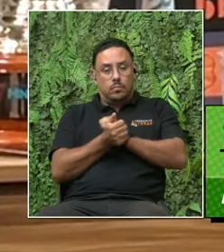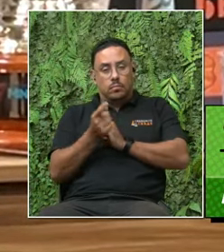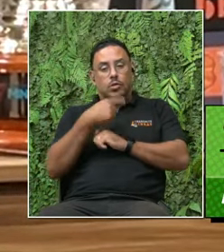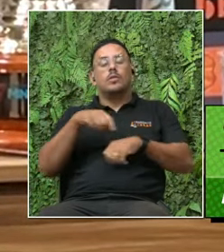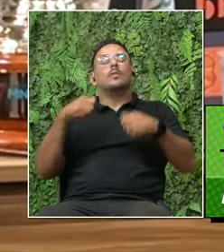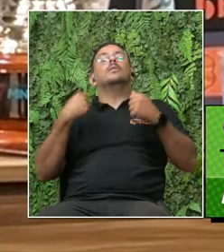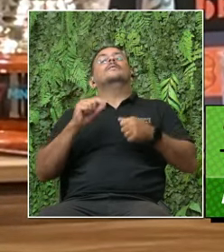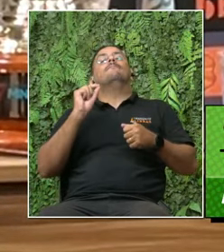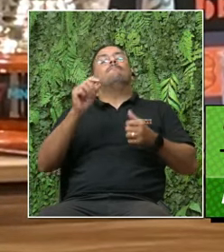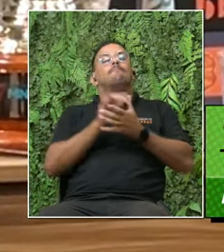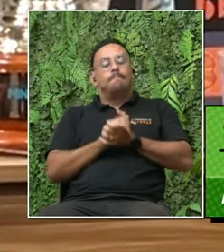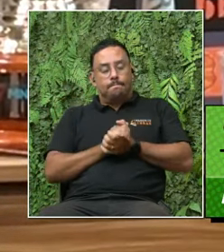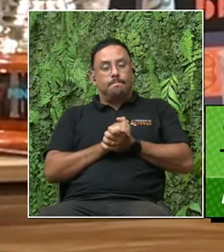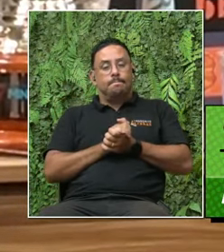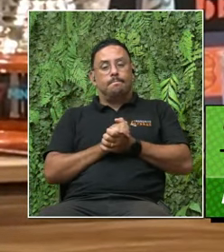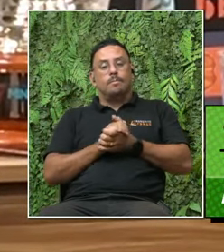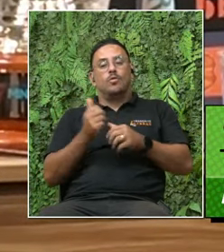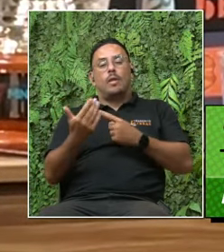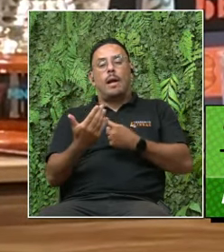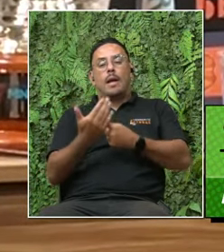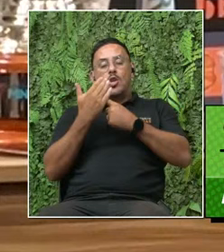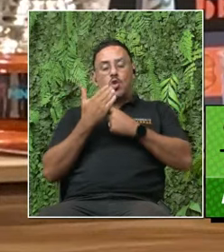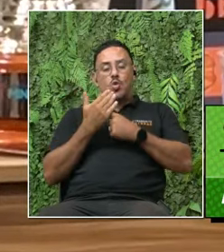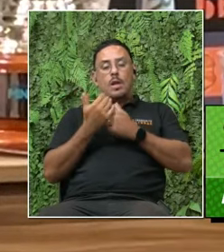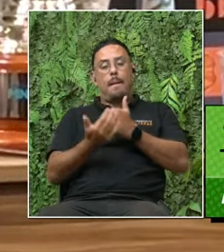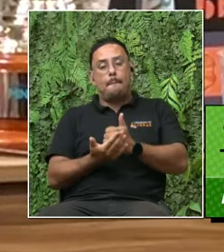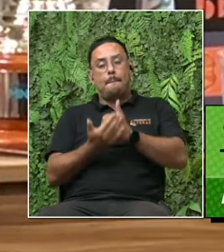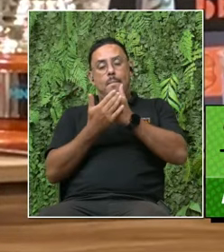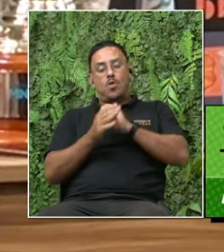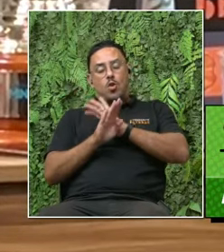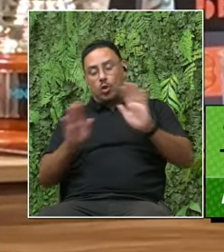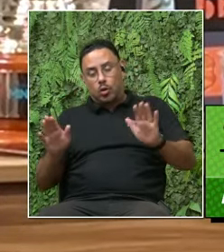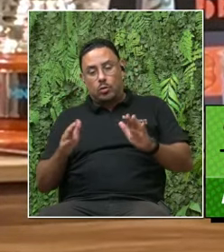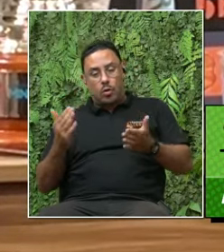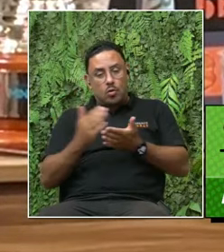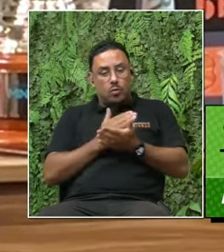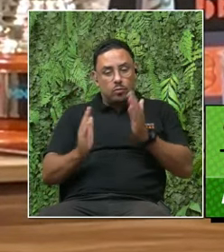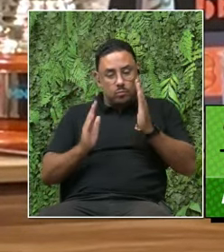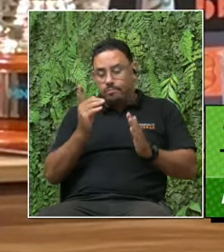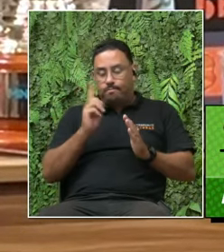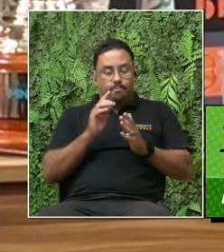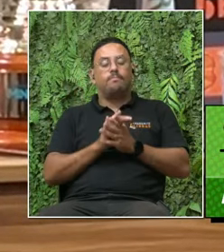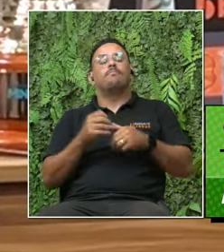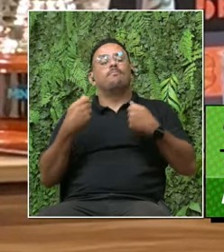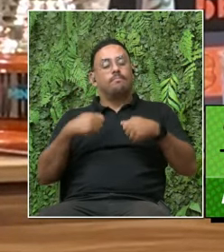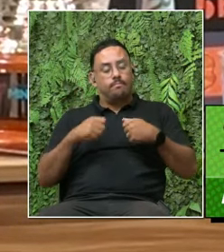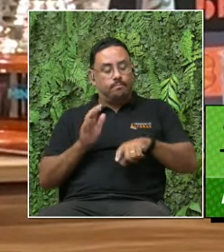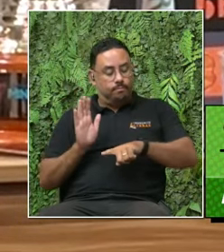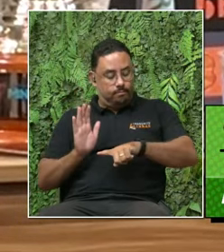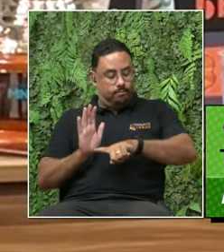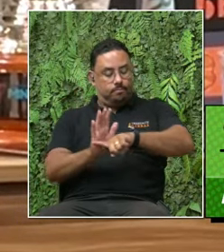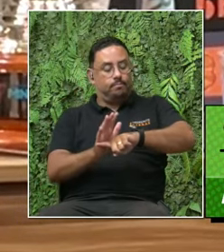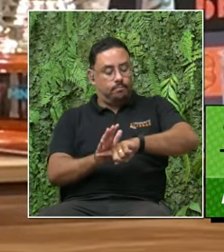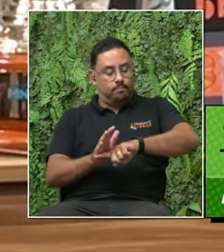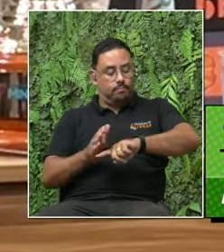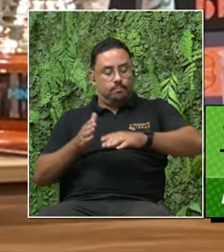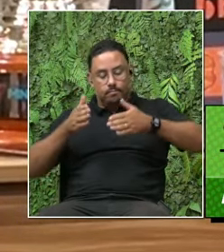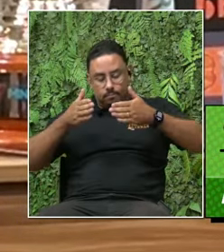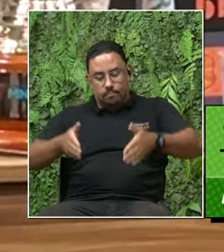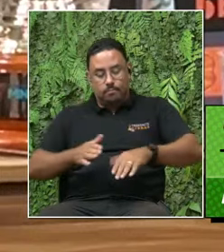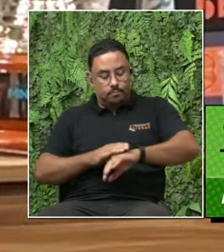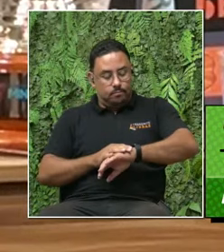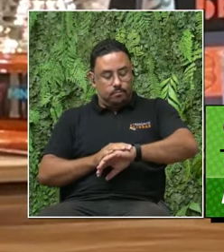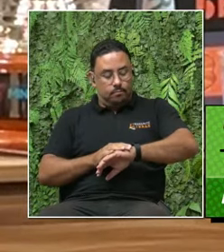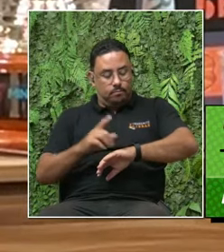neit de su ap Pero no solamente los buenos momentos neit su ap Cuando la cosa no Venga